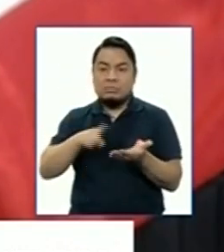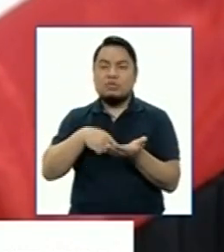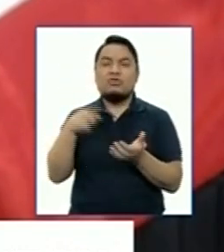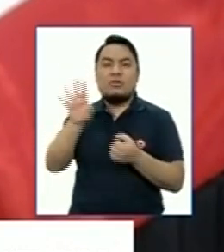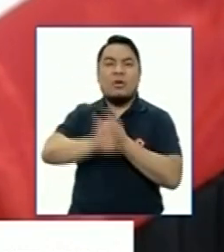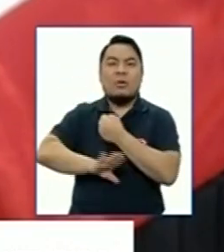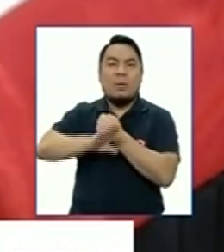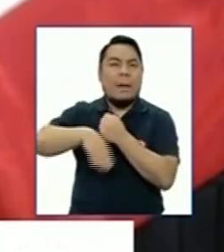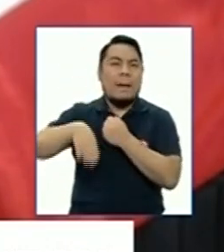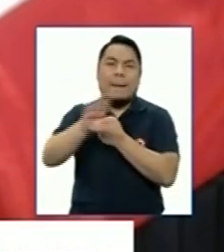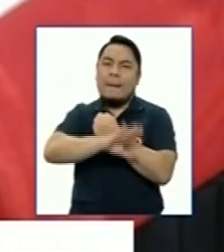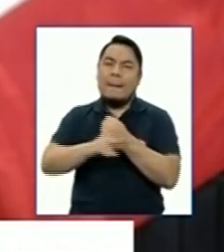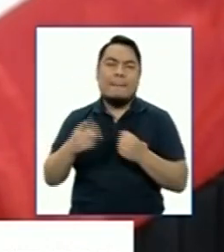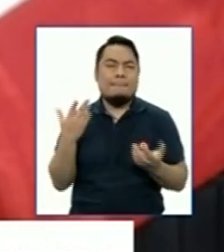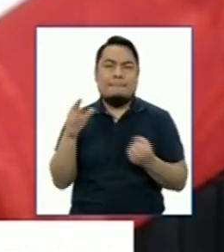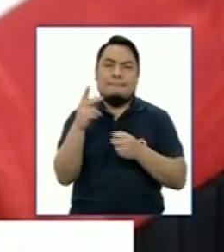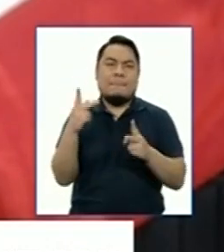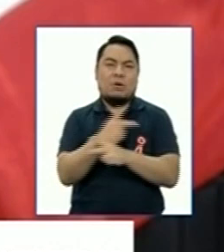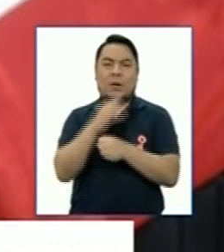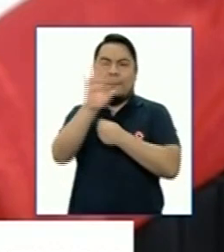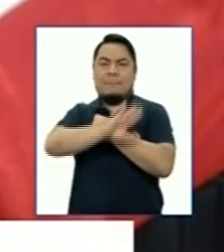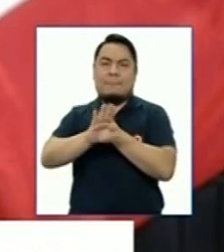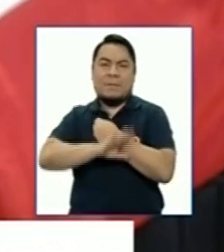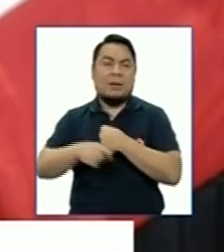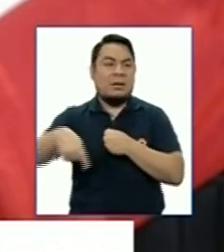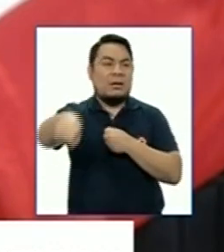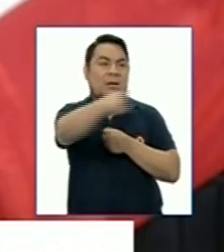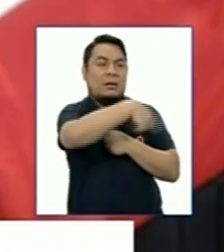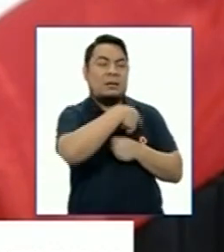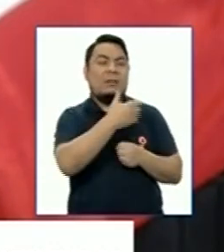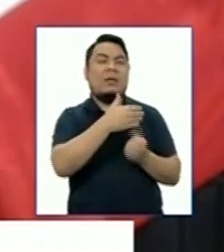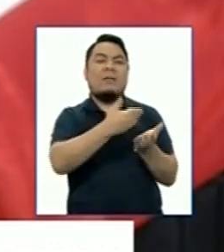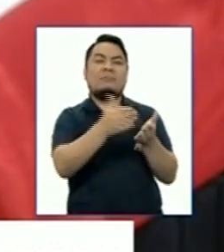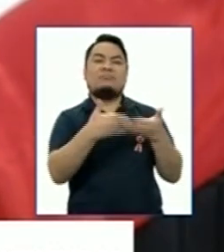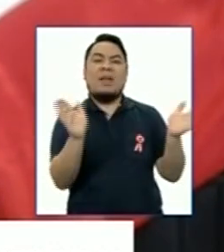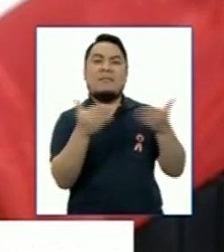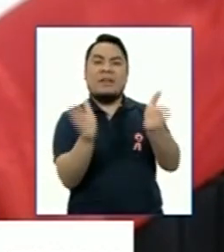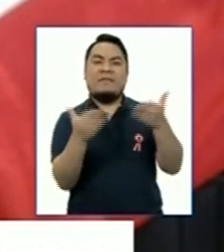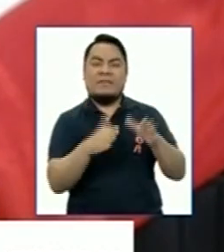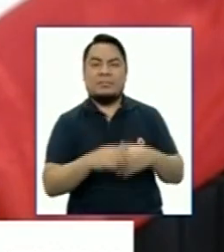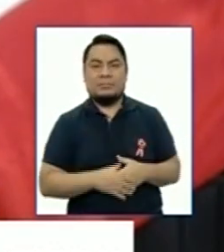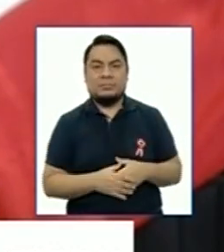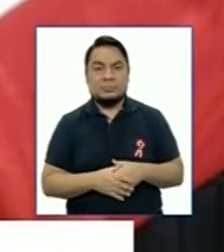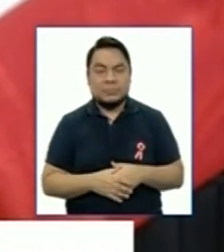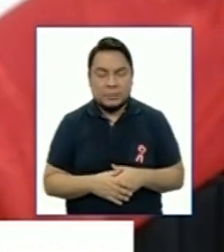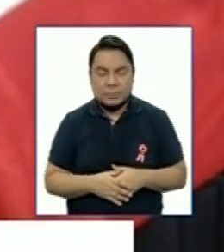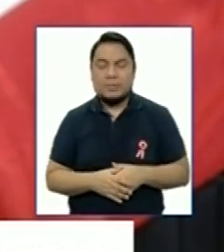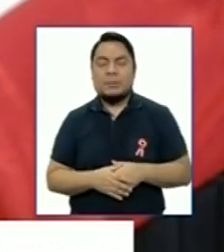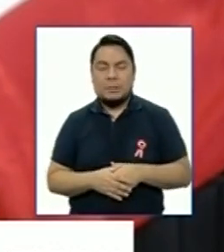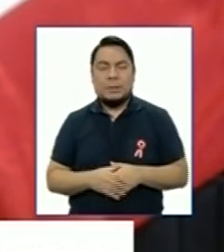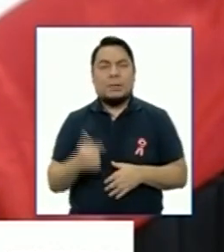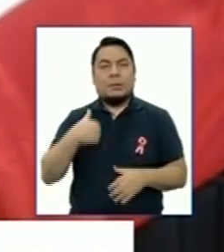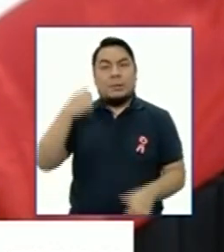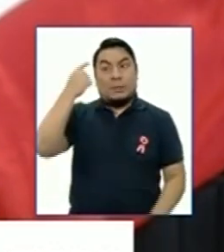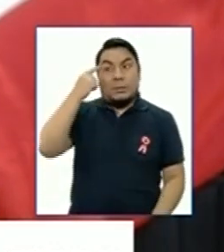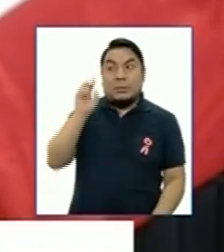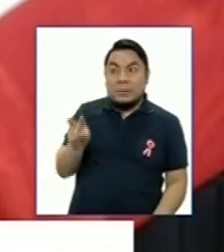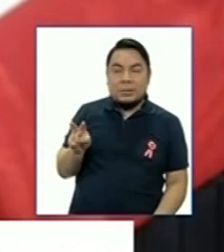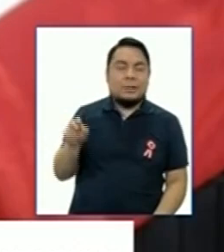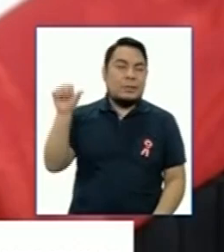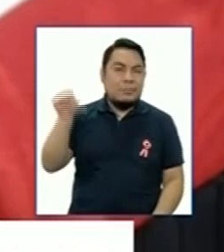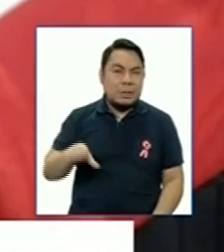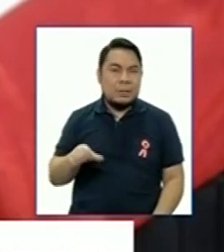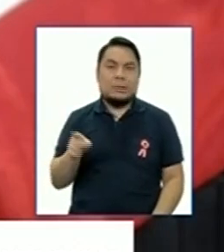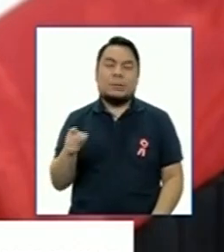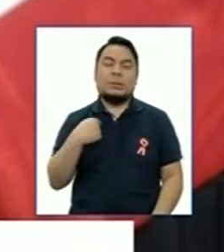miembro del consejo consultivo de la comisión de constitución diversos expertos y yo confío